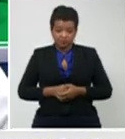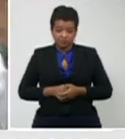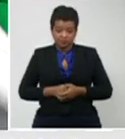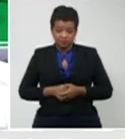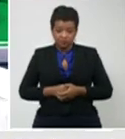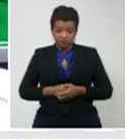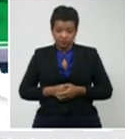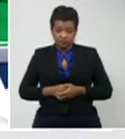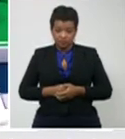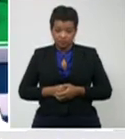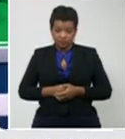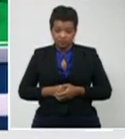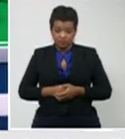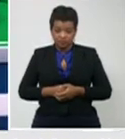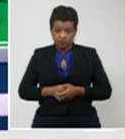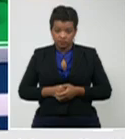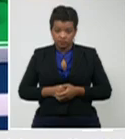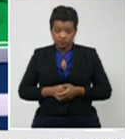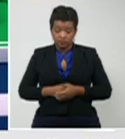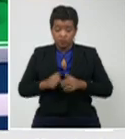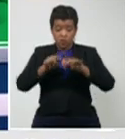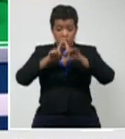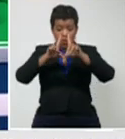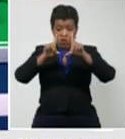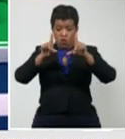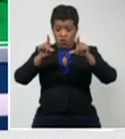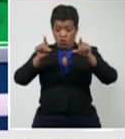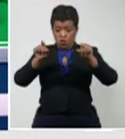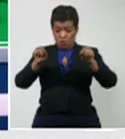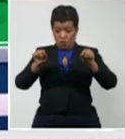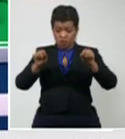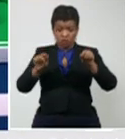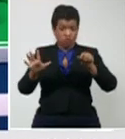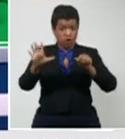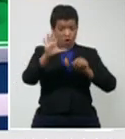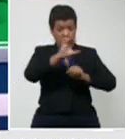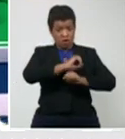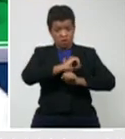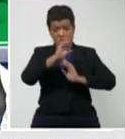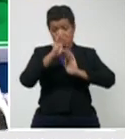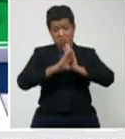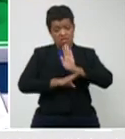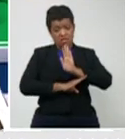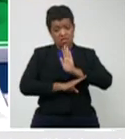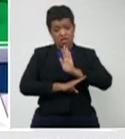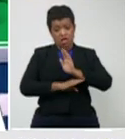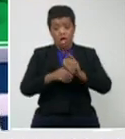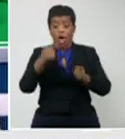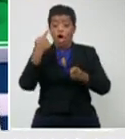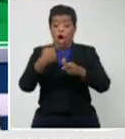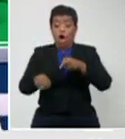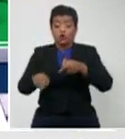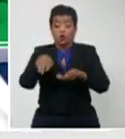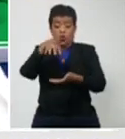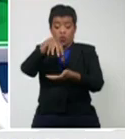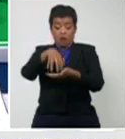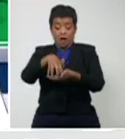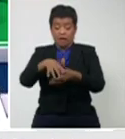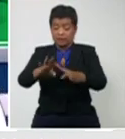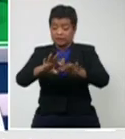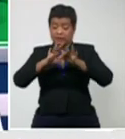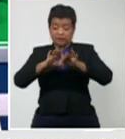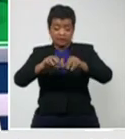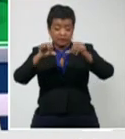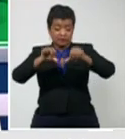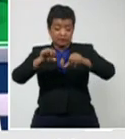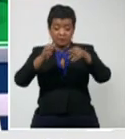Primero hay medidas para todo el país, y segundo hay medidas que son más rigurosas en aquellos lugares pues donde la transmisión es